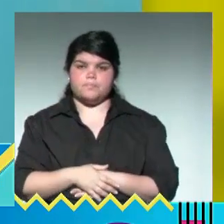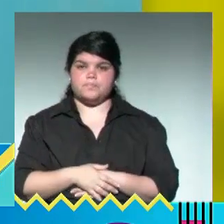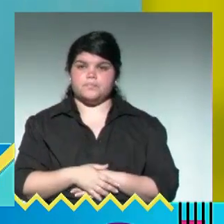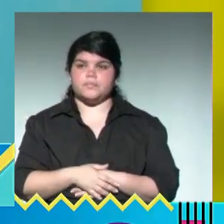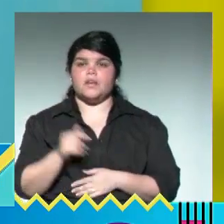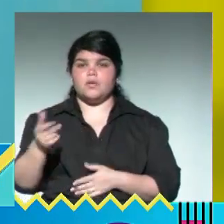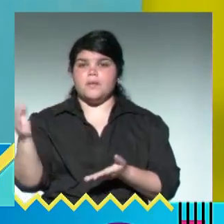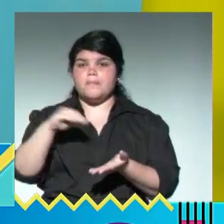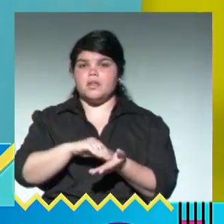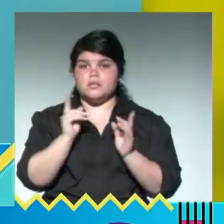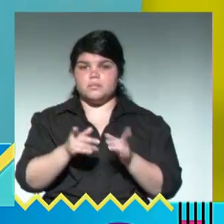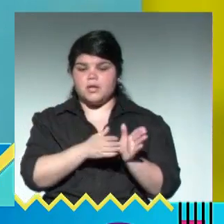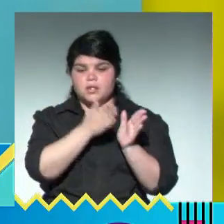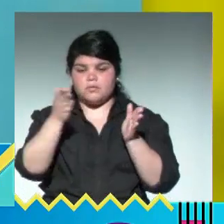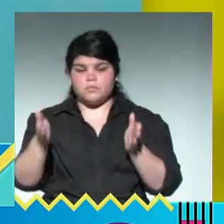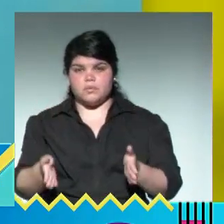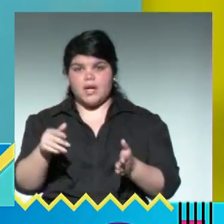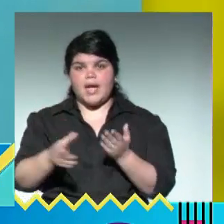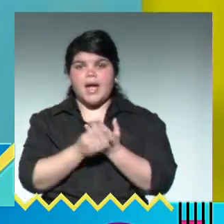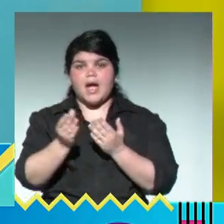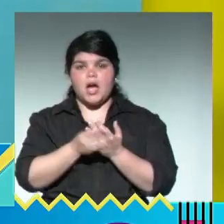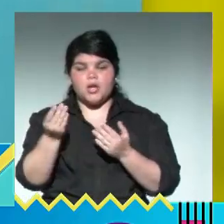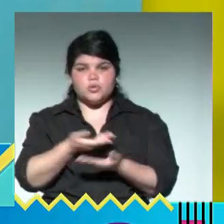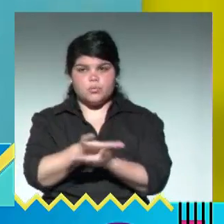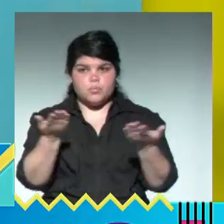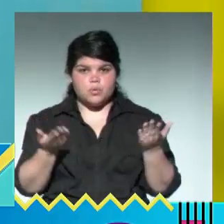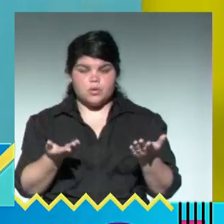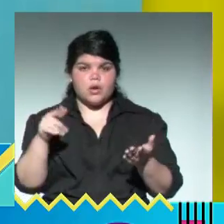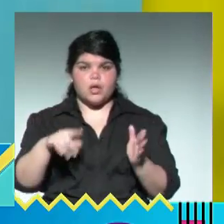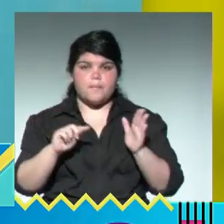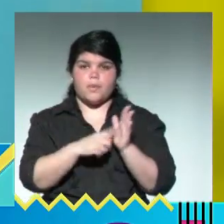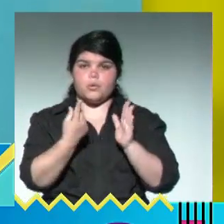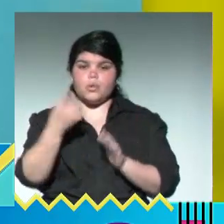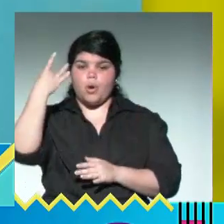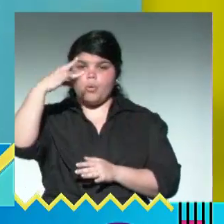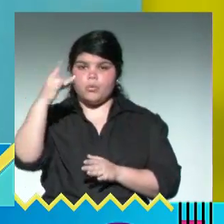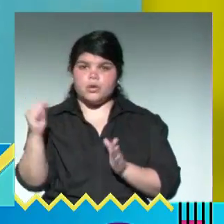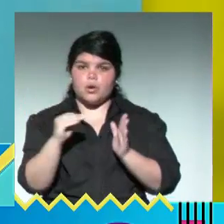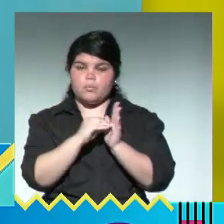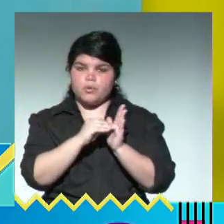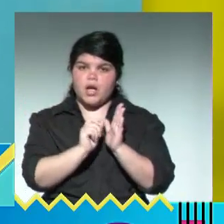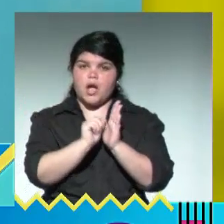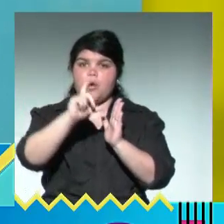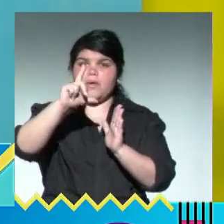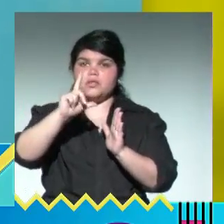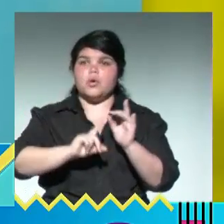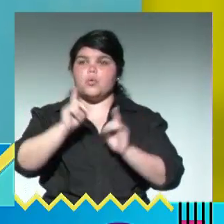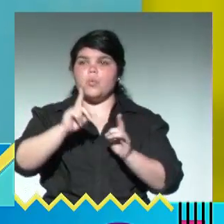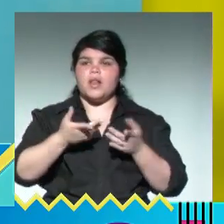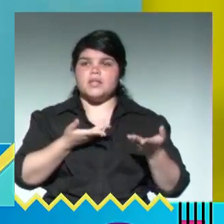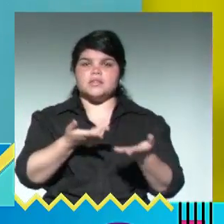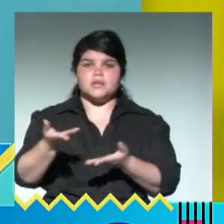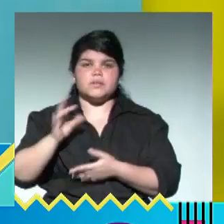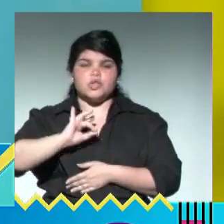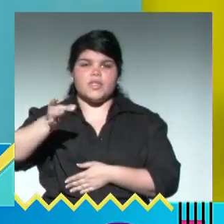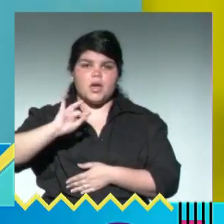sumar justamente lo que tiene que ver con el gasto público, donde el único ítem donde se sube, ¿sí?, donde hay un aumento, es justamente en el servicio de